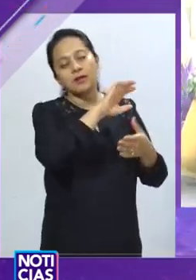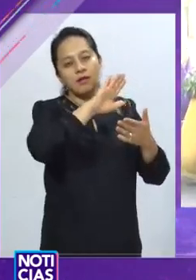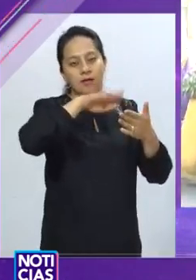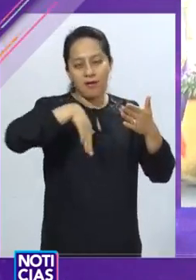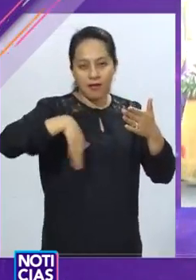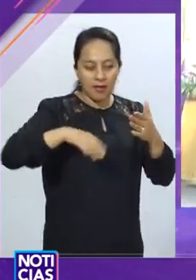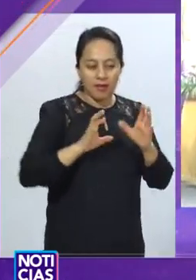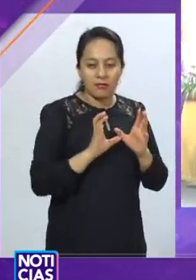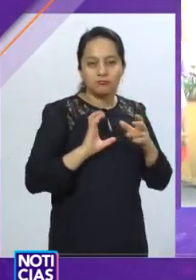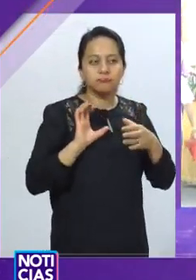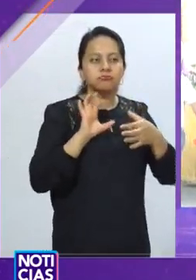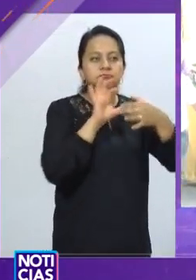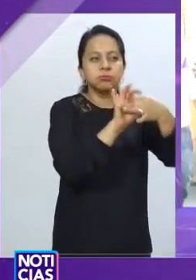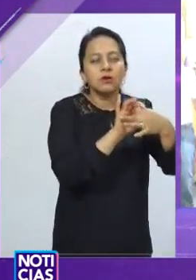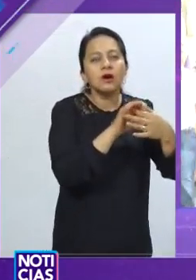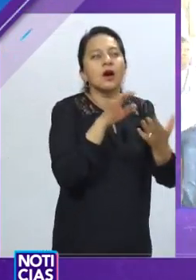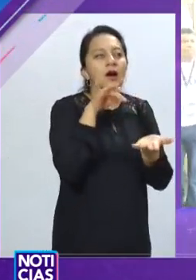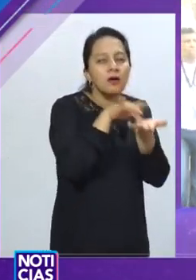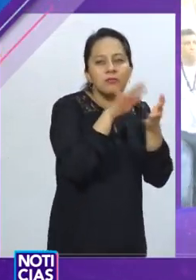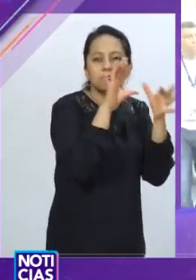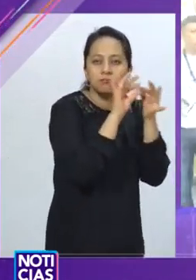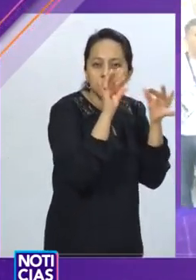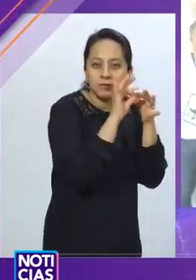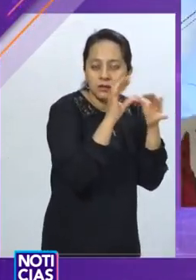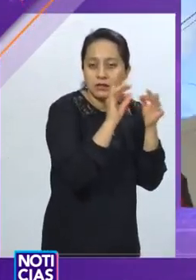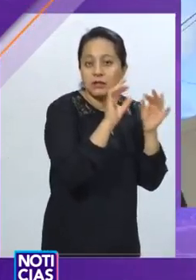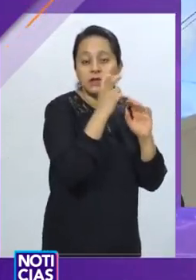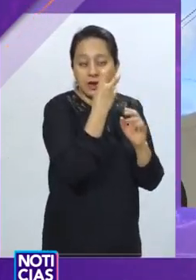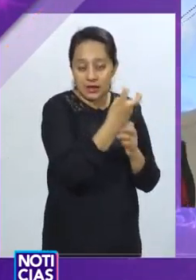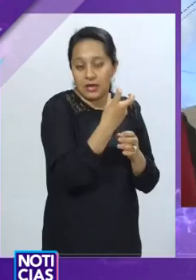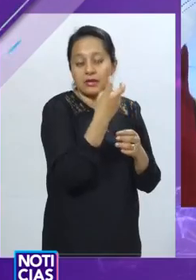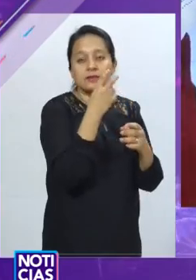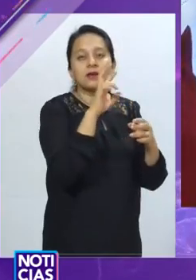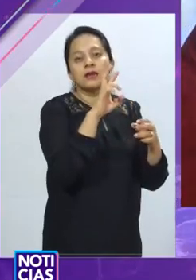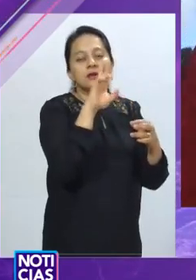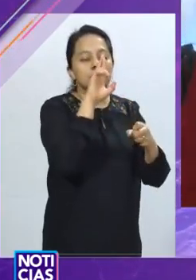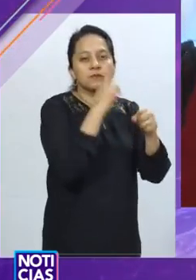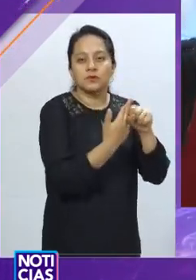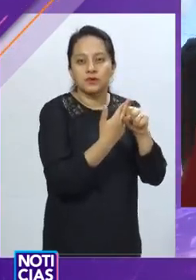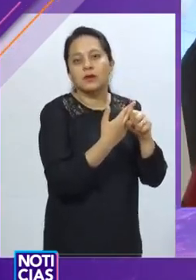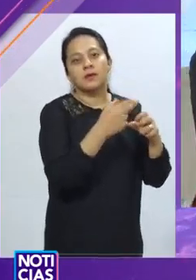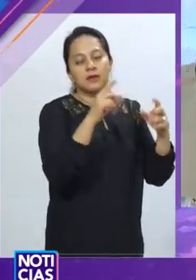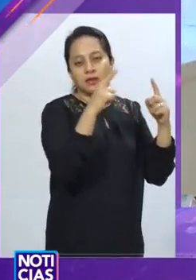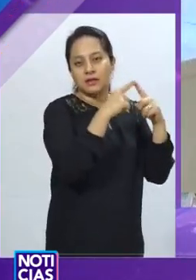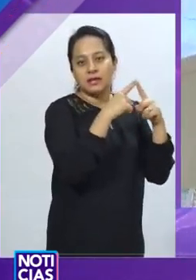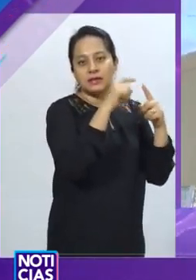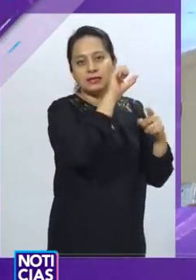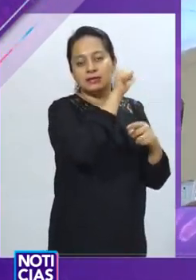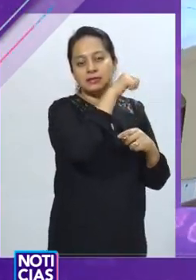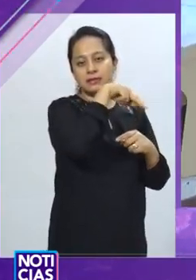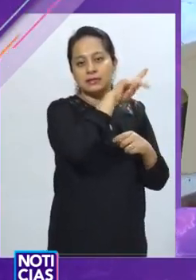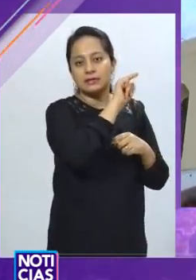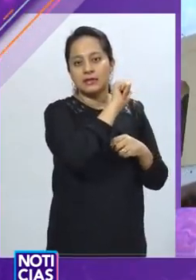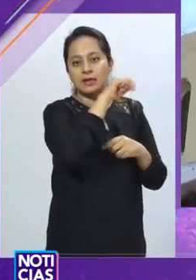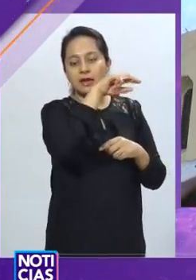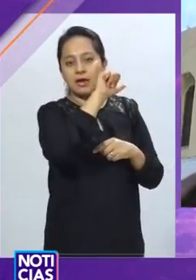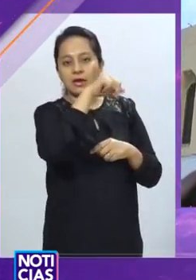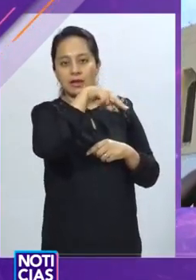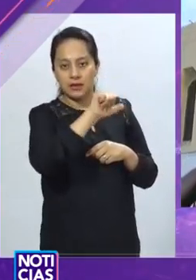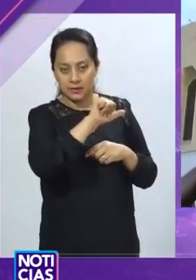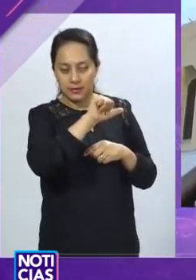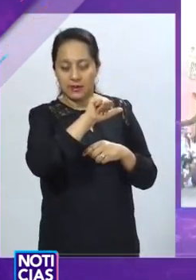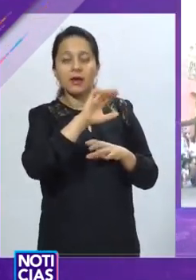En 1966 se realizó la primera Semana Mayor en Querétaro, organizada por el padre franciscano, Fray Ernesto Espintia Ortiz,